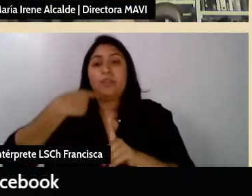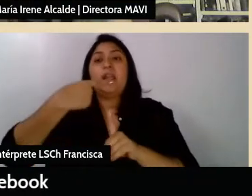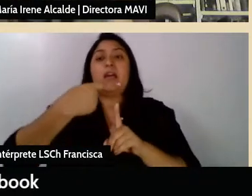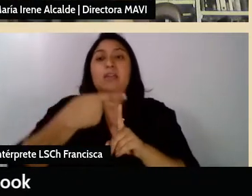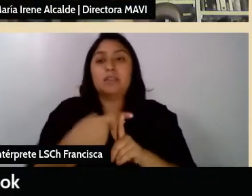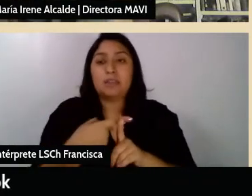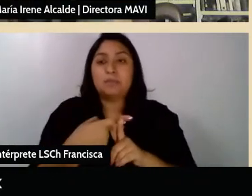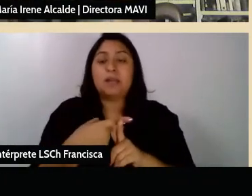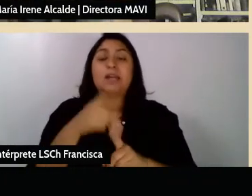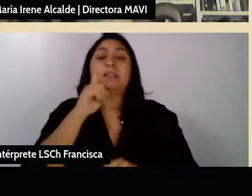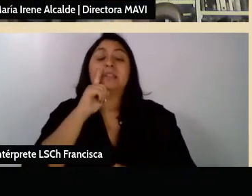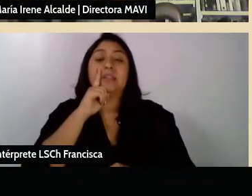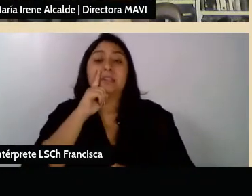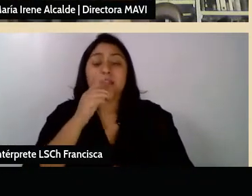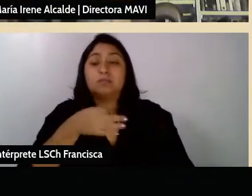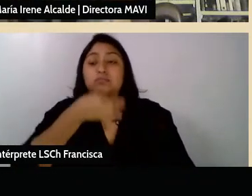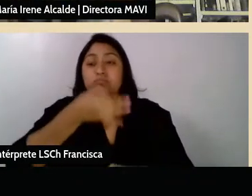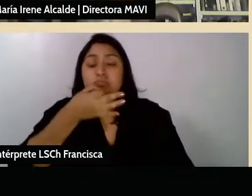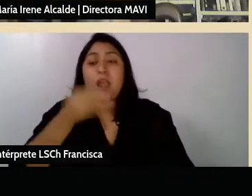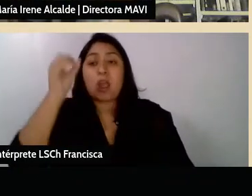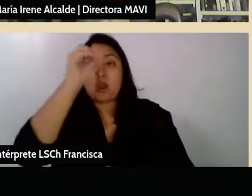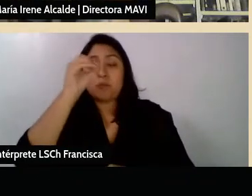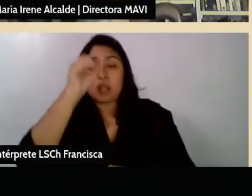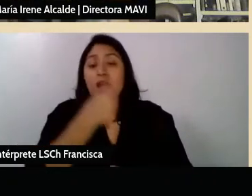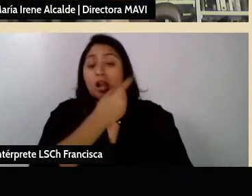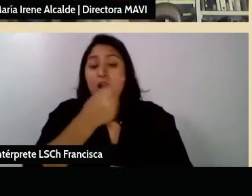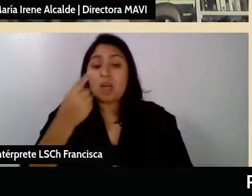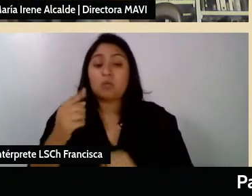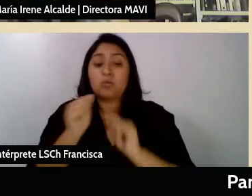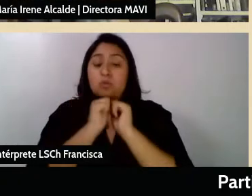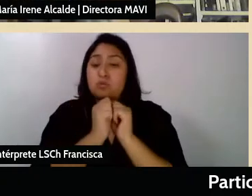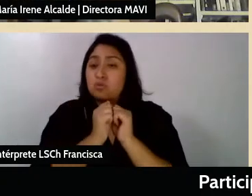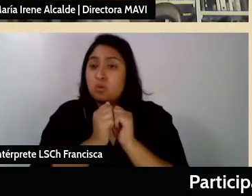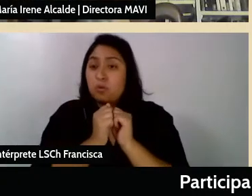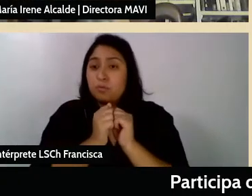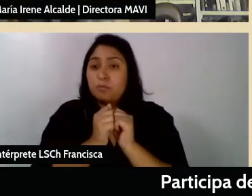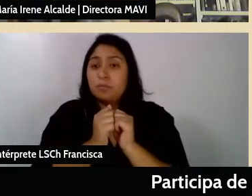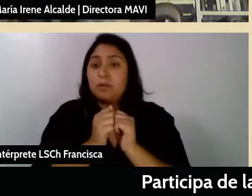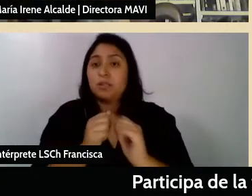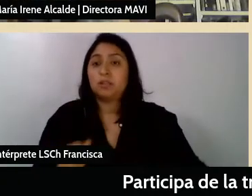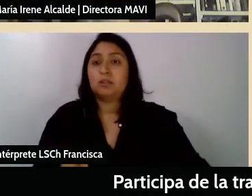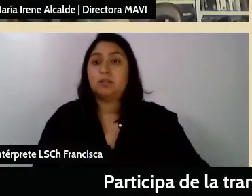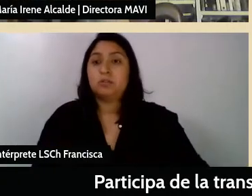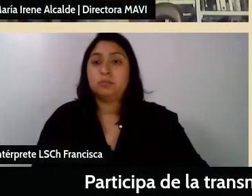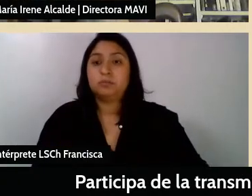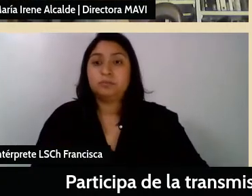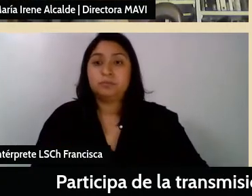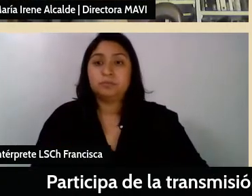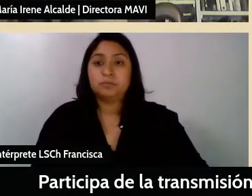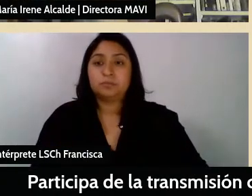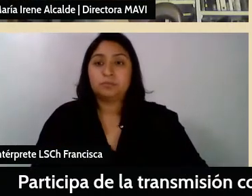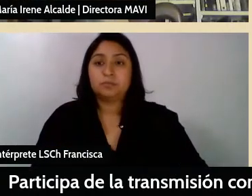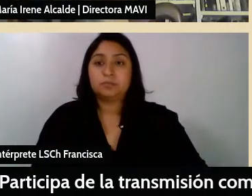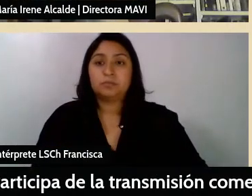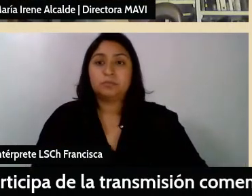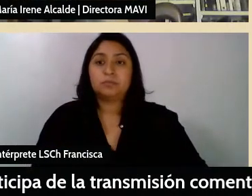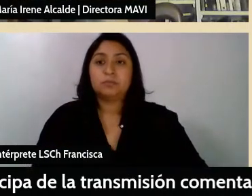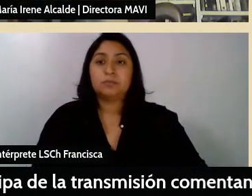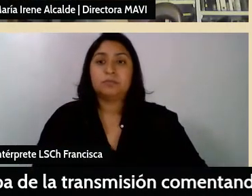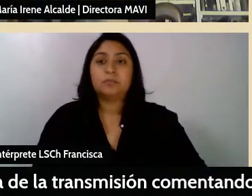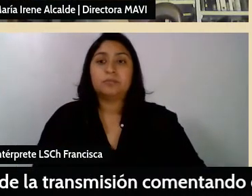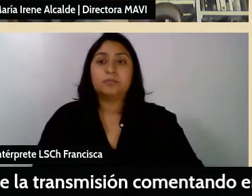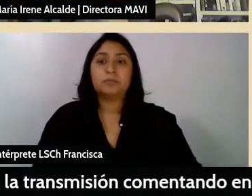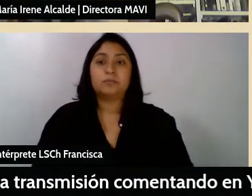los testimonios de cada uno de mis compañeras y compañeros y que están,